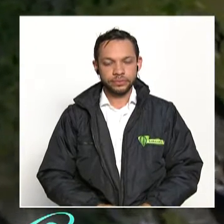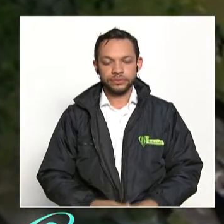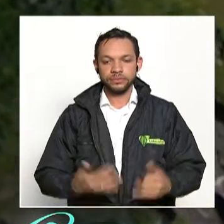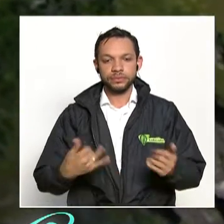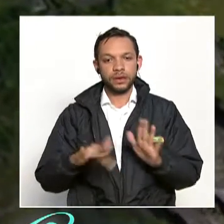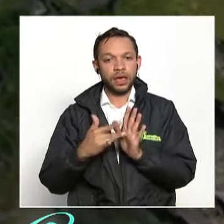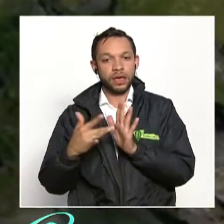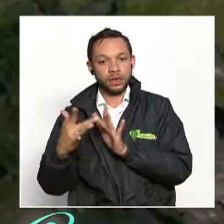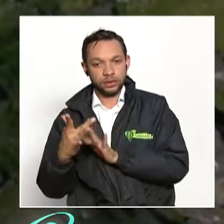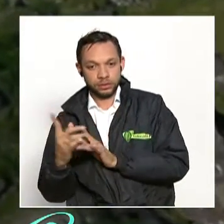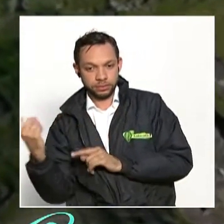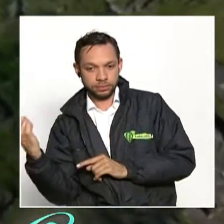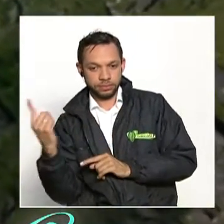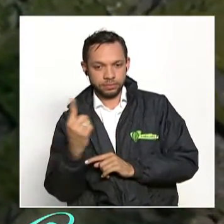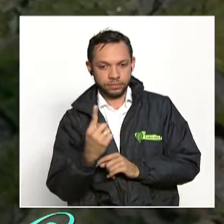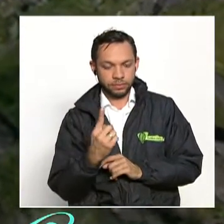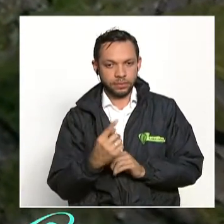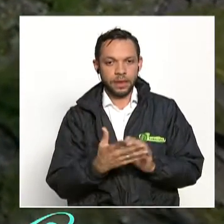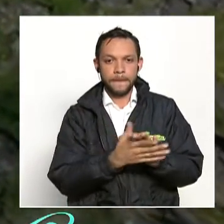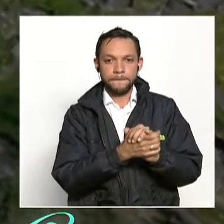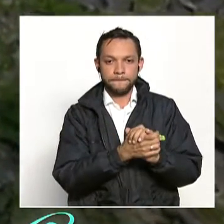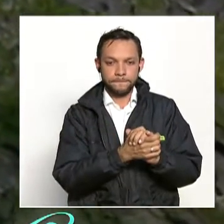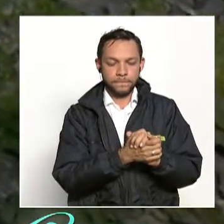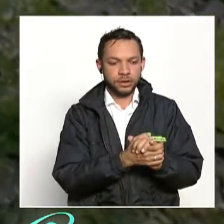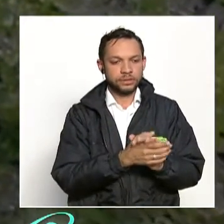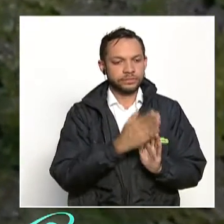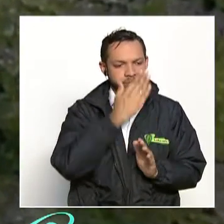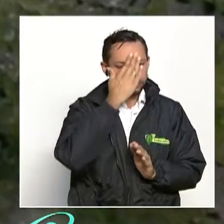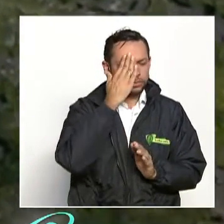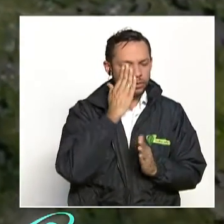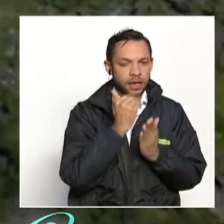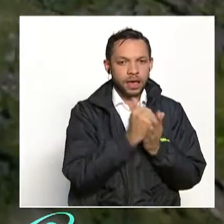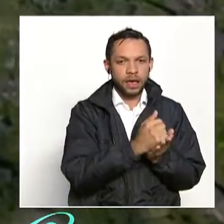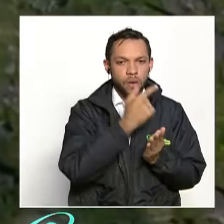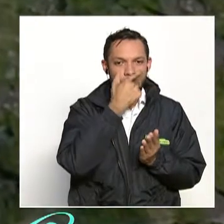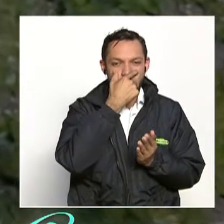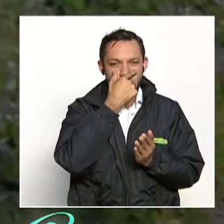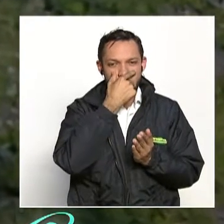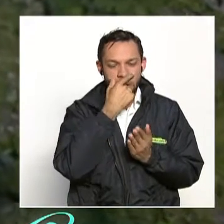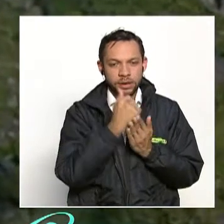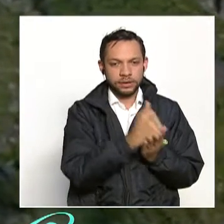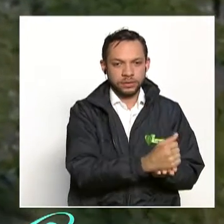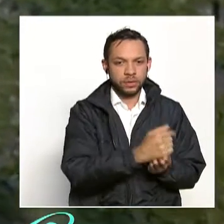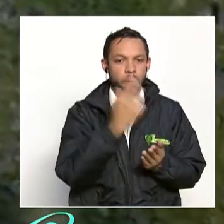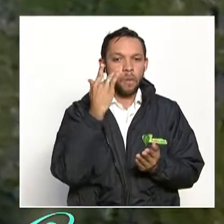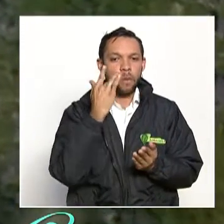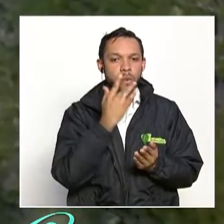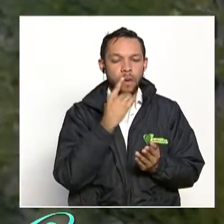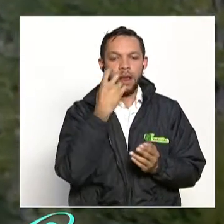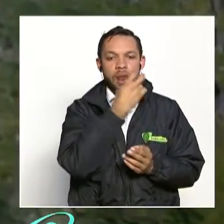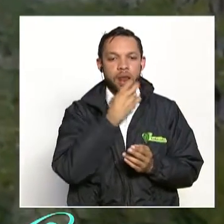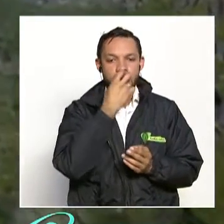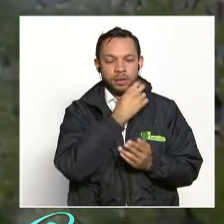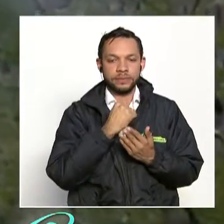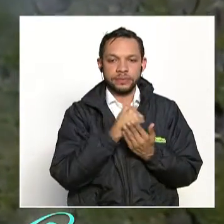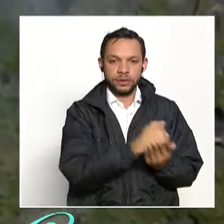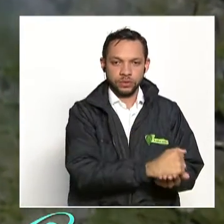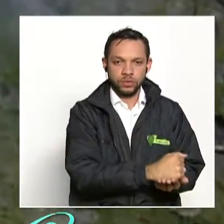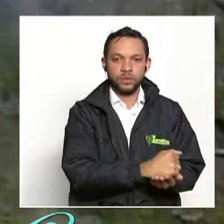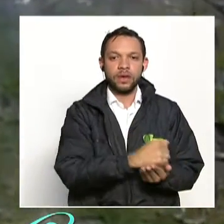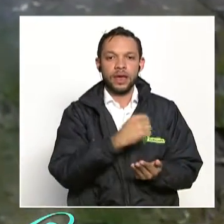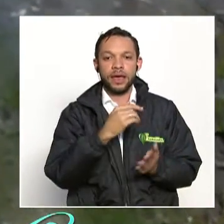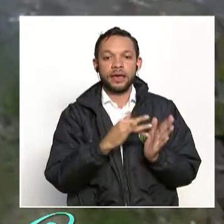Jesús cogía a la gente, le pasaba la mano por la cara y le volvía la visión. A los mudos les devolvía el habla y siempre